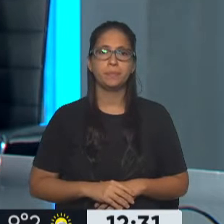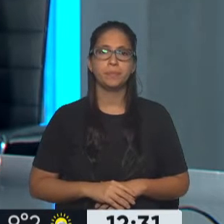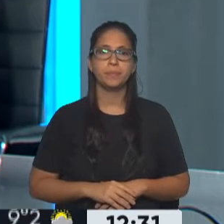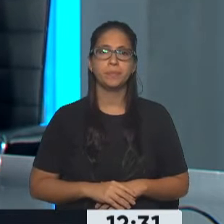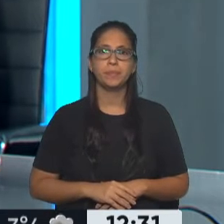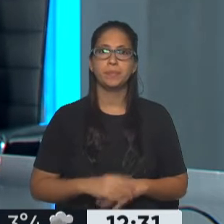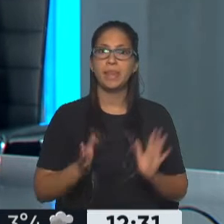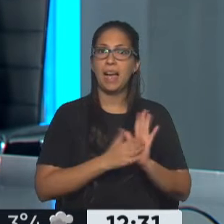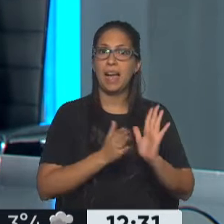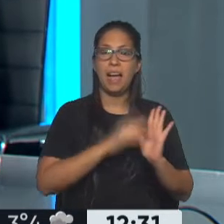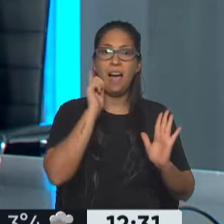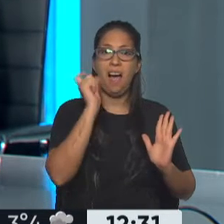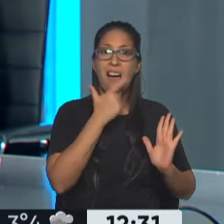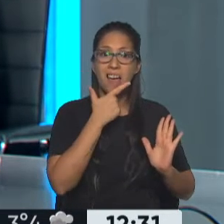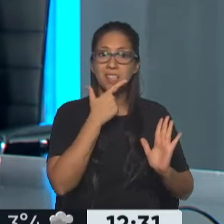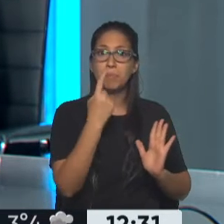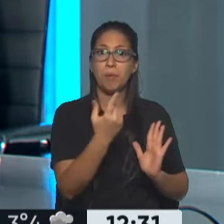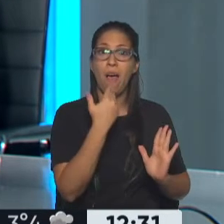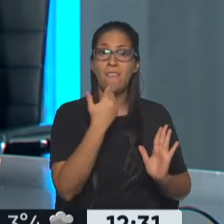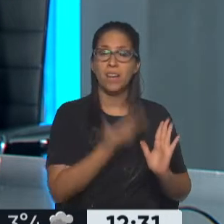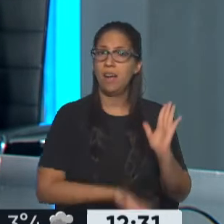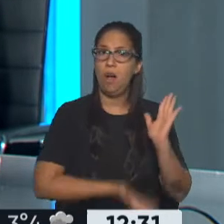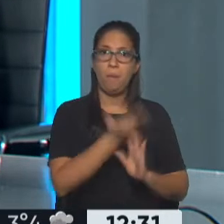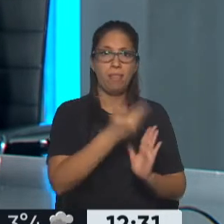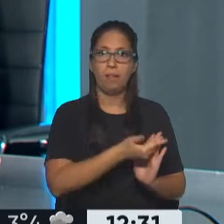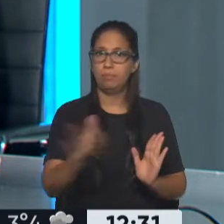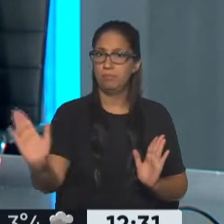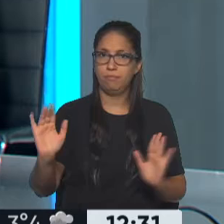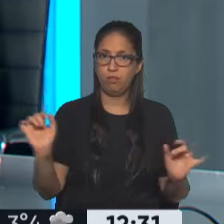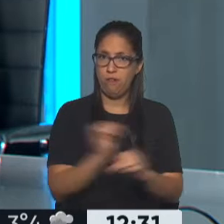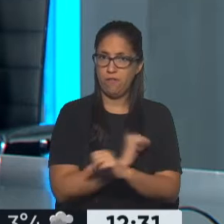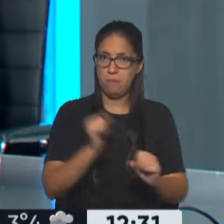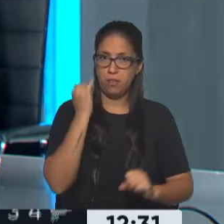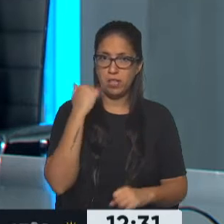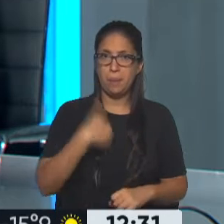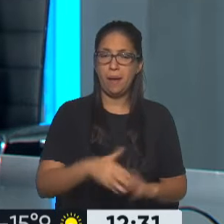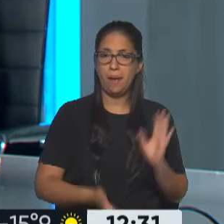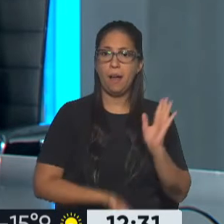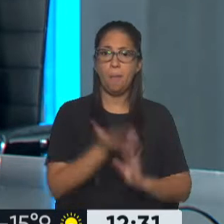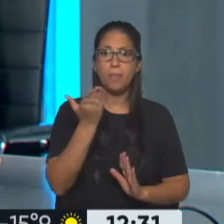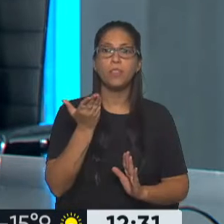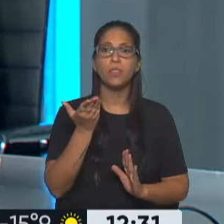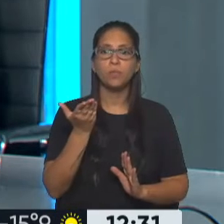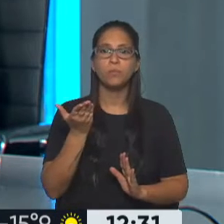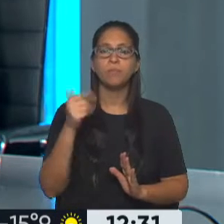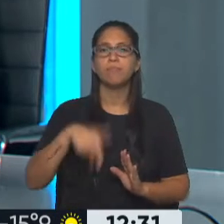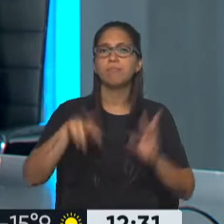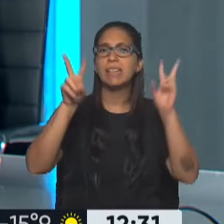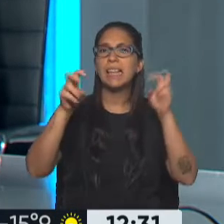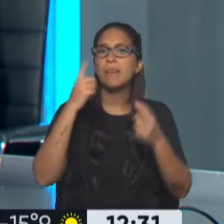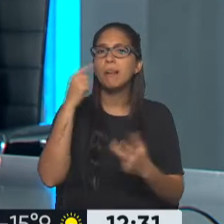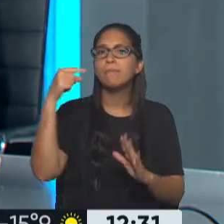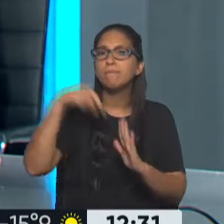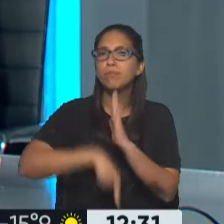Aumentan las tarifas de gas a partir del 1 de abril, está ya confirmado este incremento y vamos a estar metiéndonos en el tema para saber